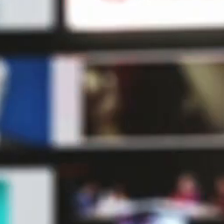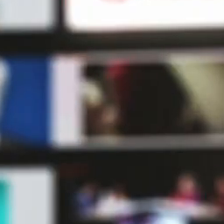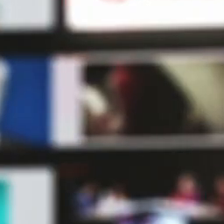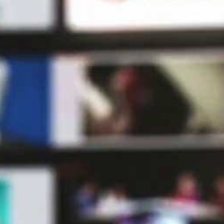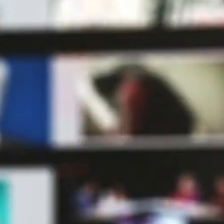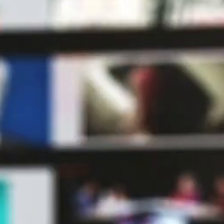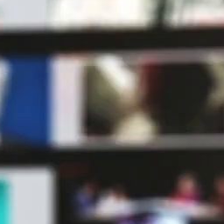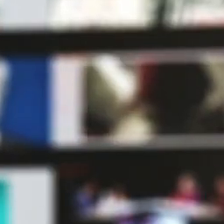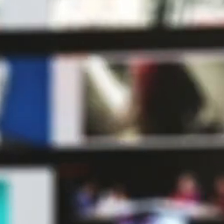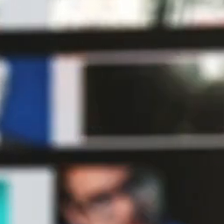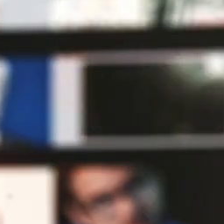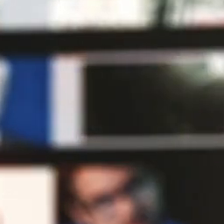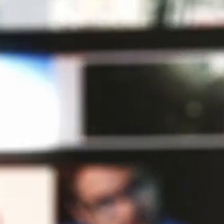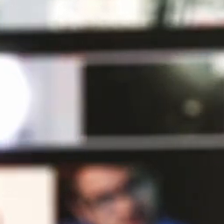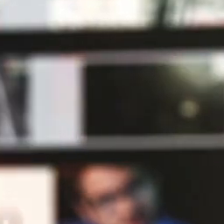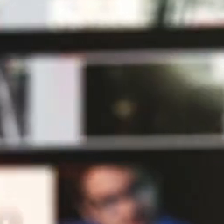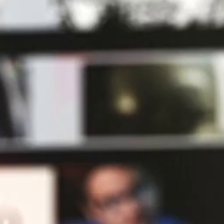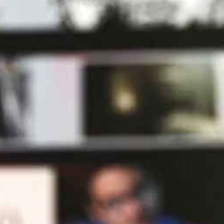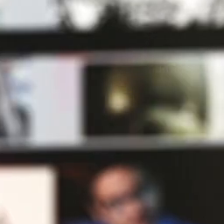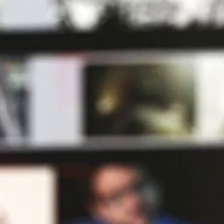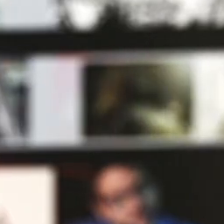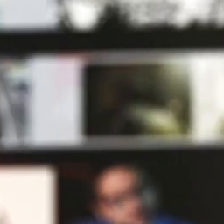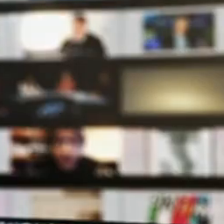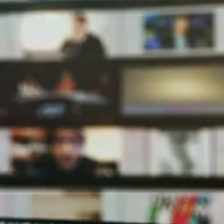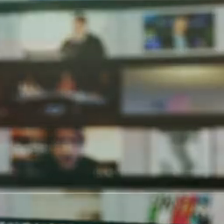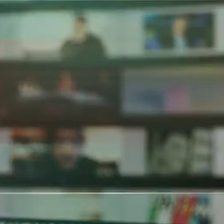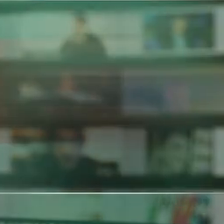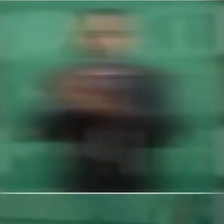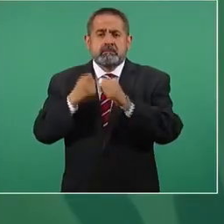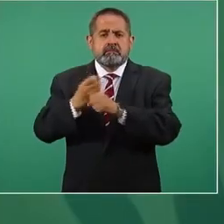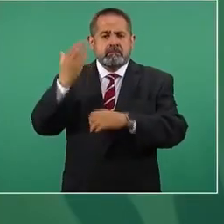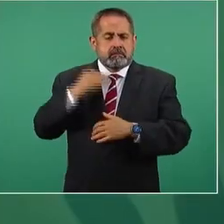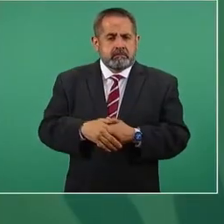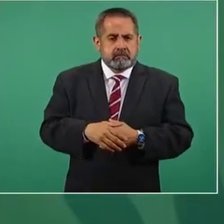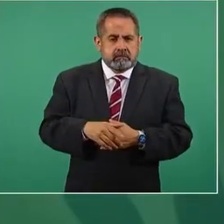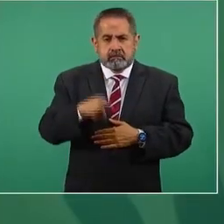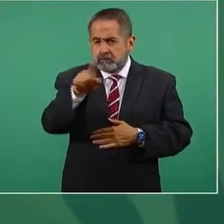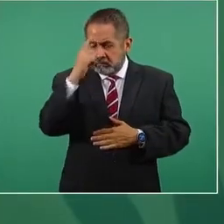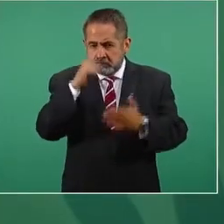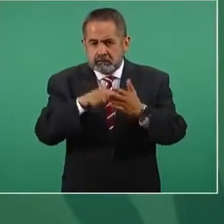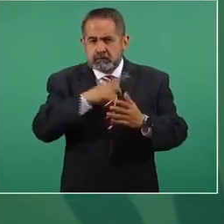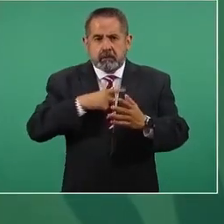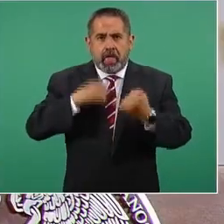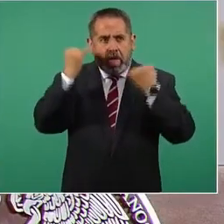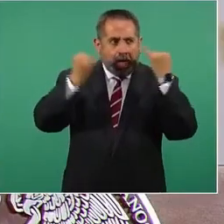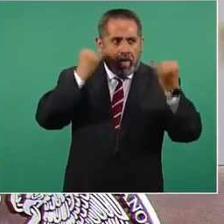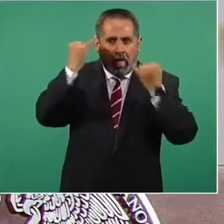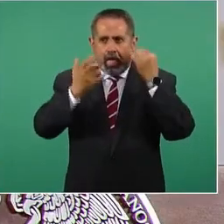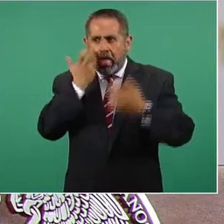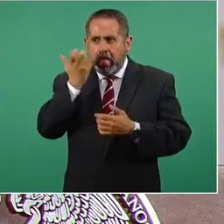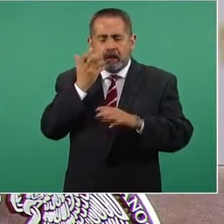También se dijo que se hizo una revisión estructural en la línea 12 el año pasado. Creo que no debemos especular y por eso